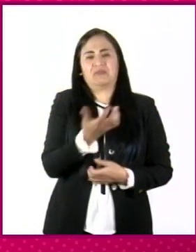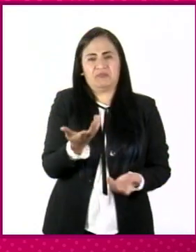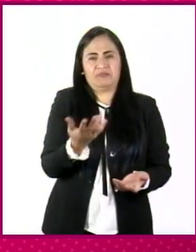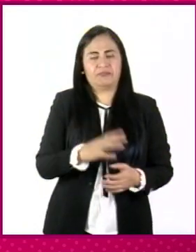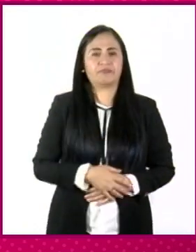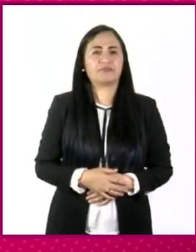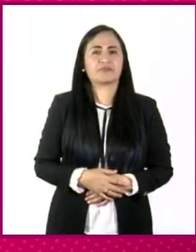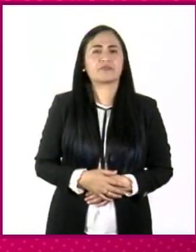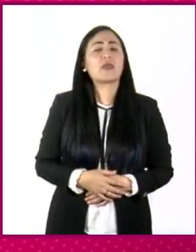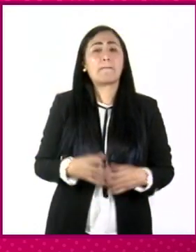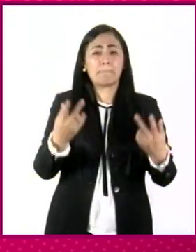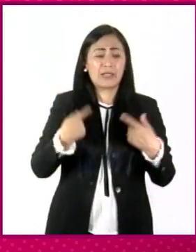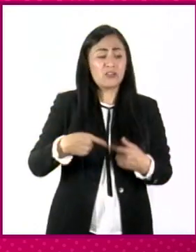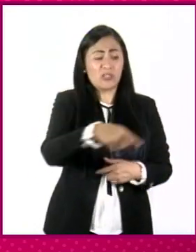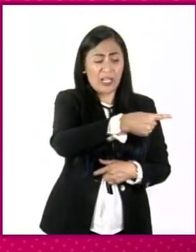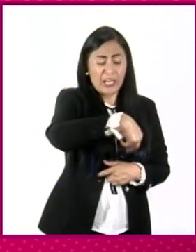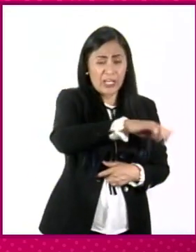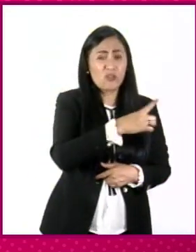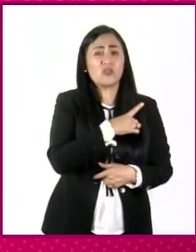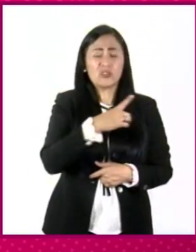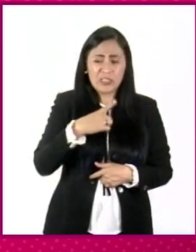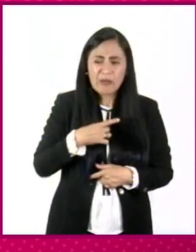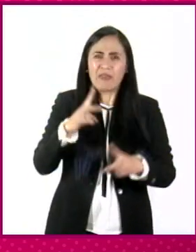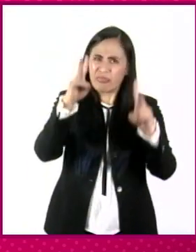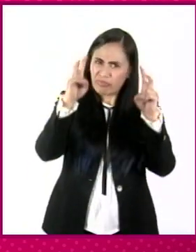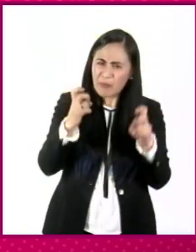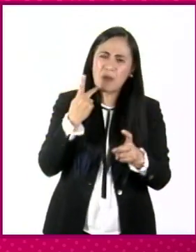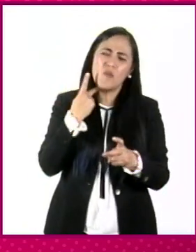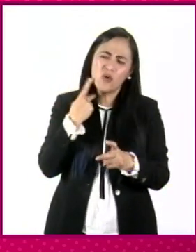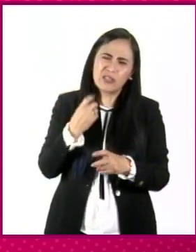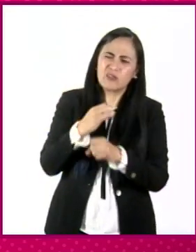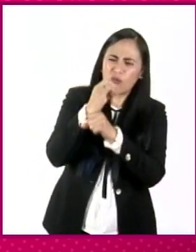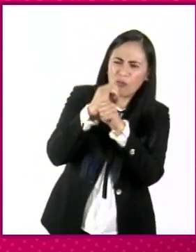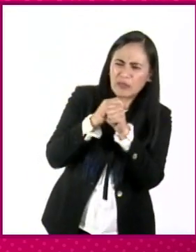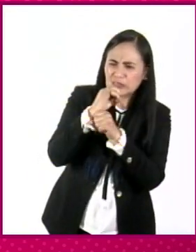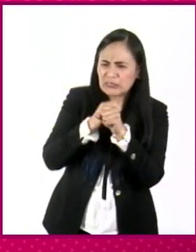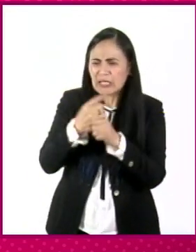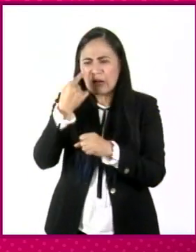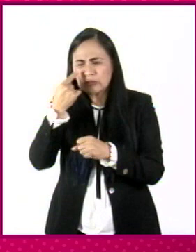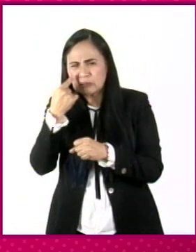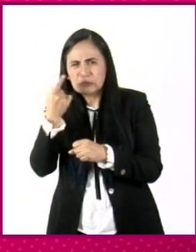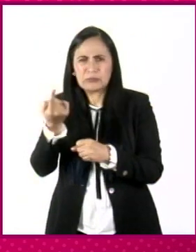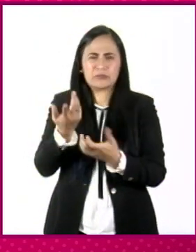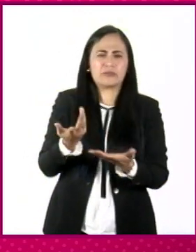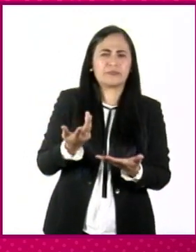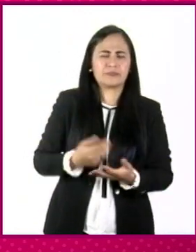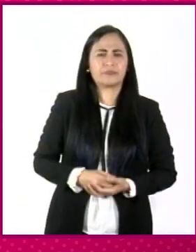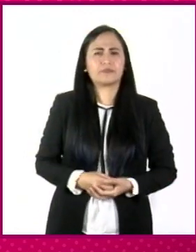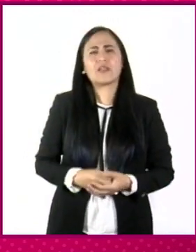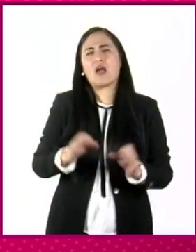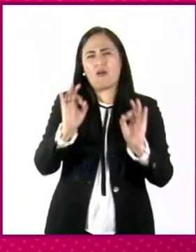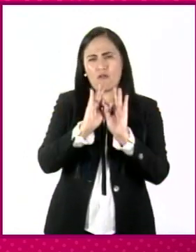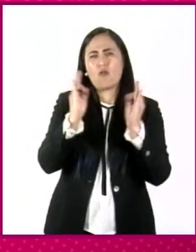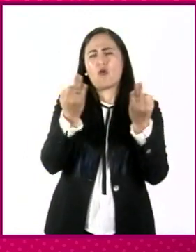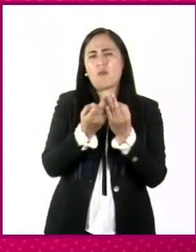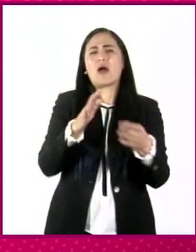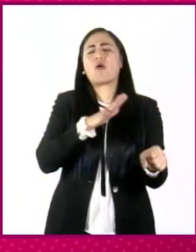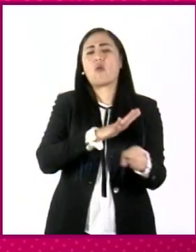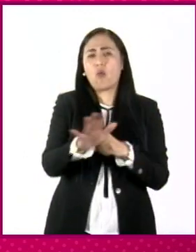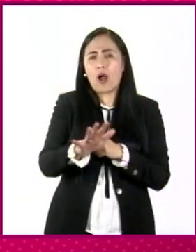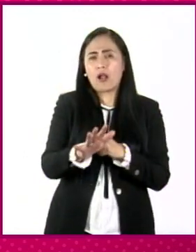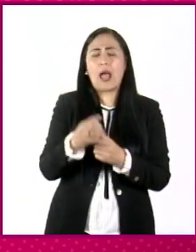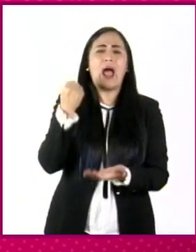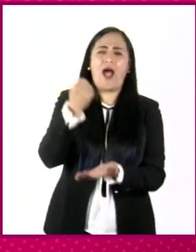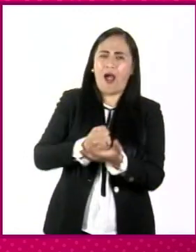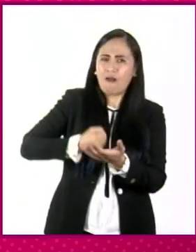sociedad se involucre más en la política, ¿no? En este sentido, pues uno de los mecanismos principales es pues